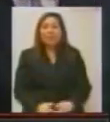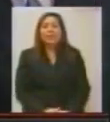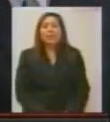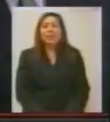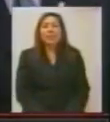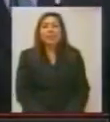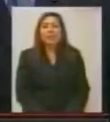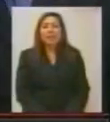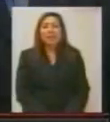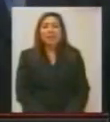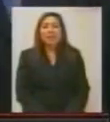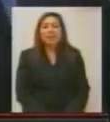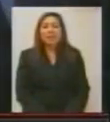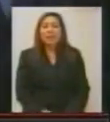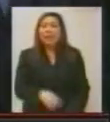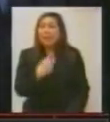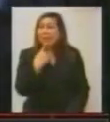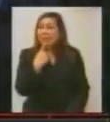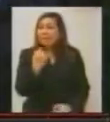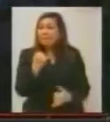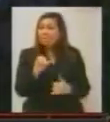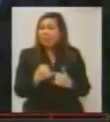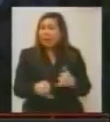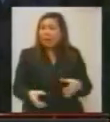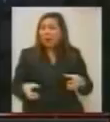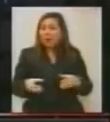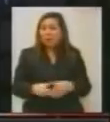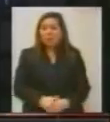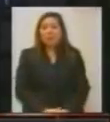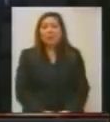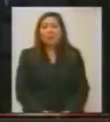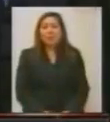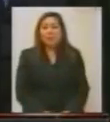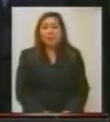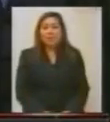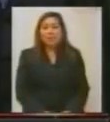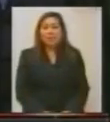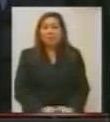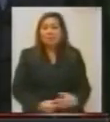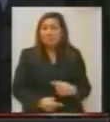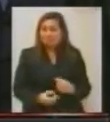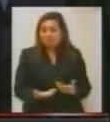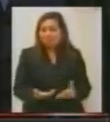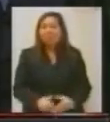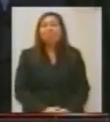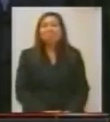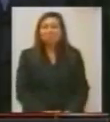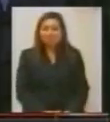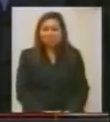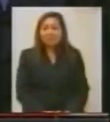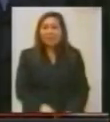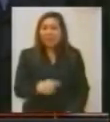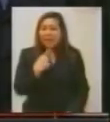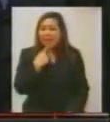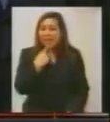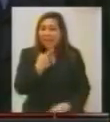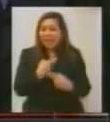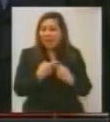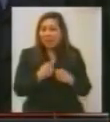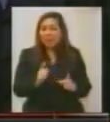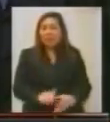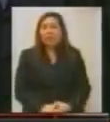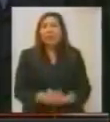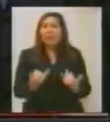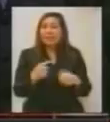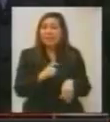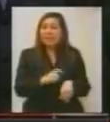las comisiones. ¿Ustedes han desistido finalmente de la Comisión de Transportes? ¿No puede repetir eso, por favor? Sí, lo que hemos anunciado es que en